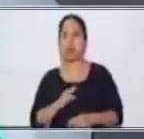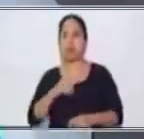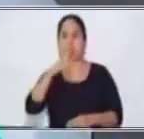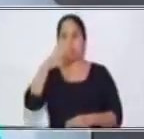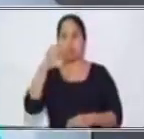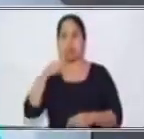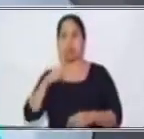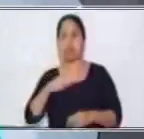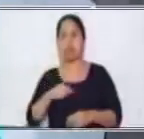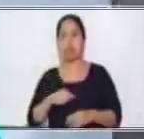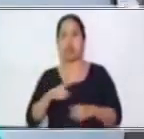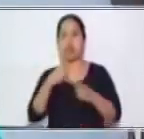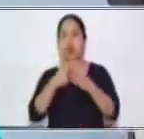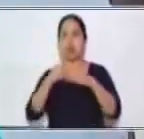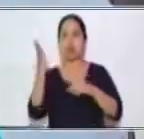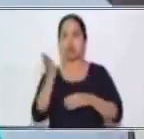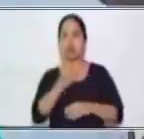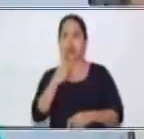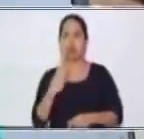x partido y.